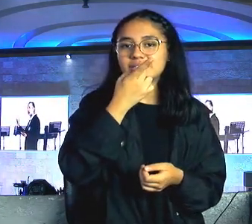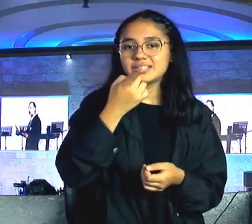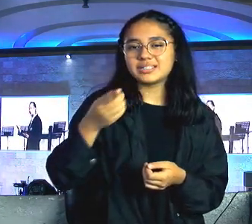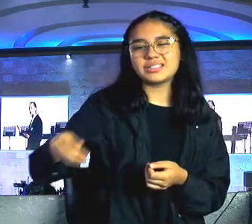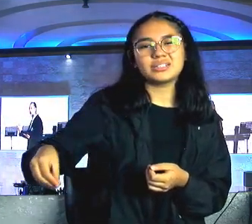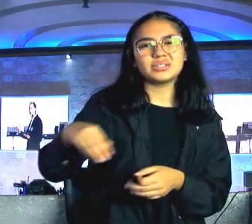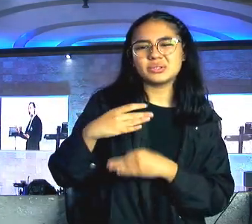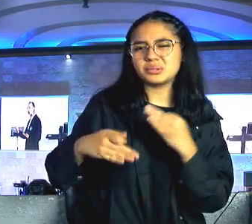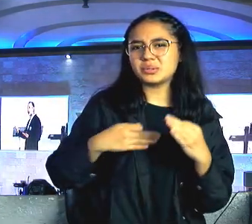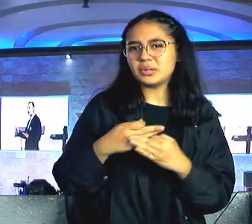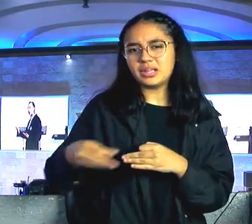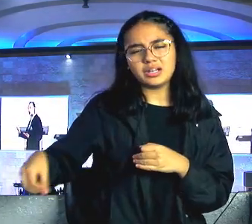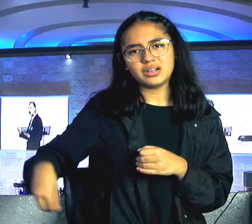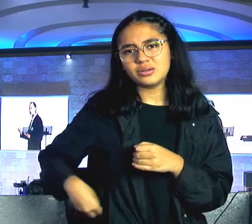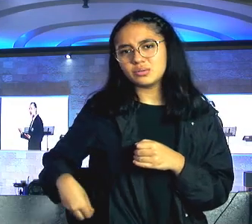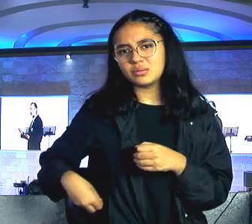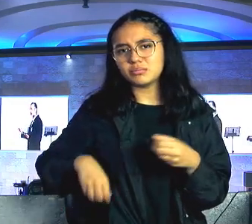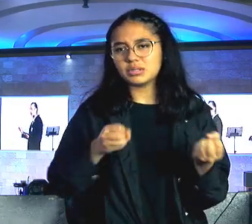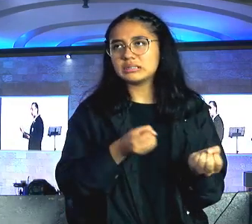Dios.